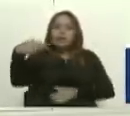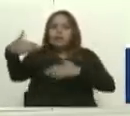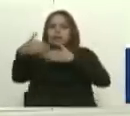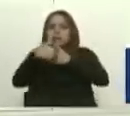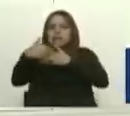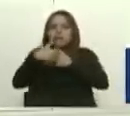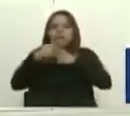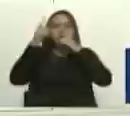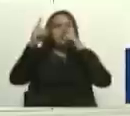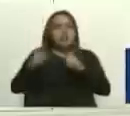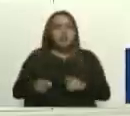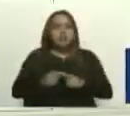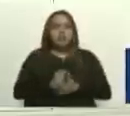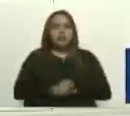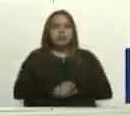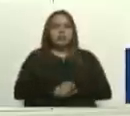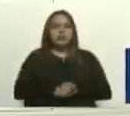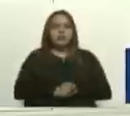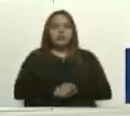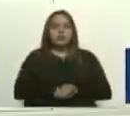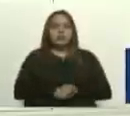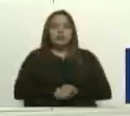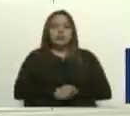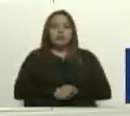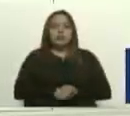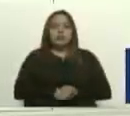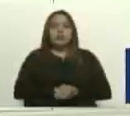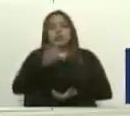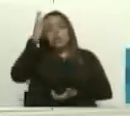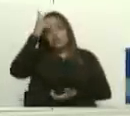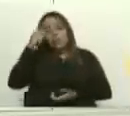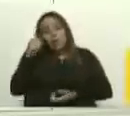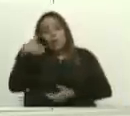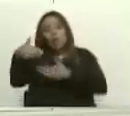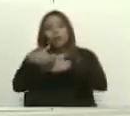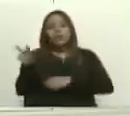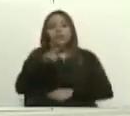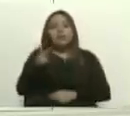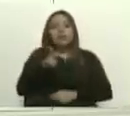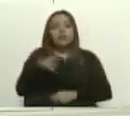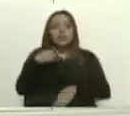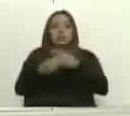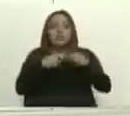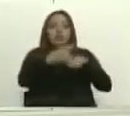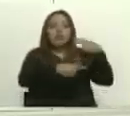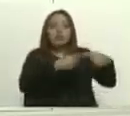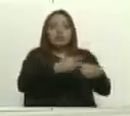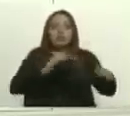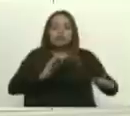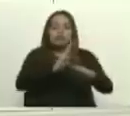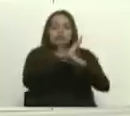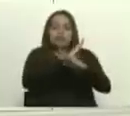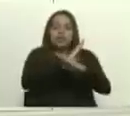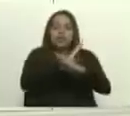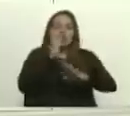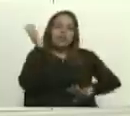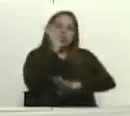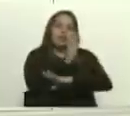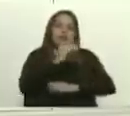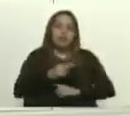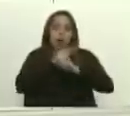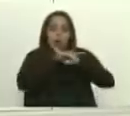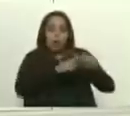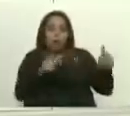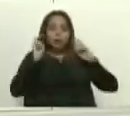y además de ese mandatario contra nuestra nación que afectó con sanciones y el bloqueo. En otro tema,